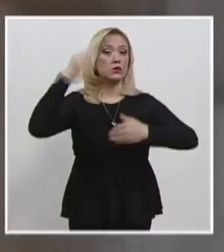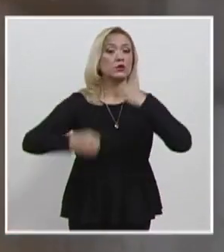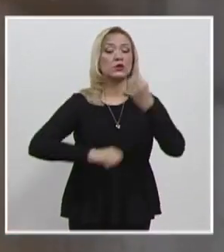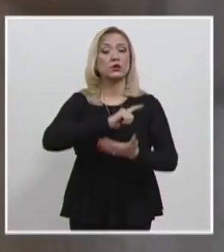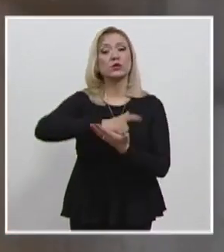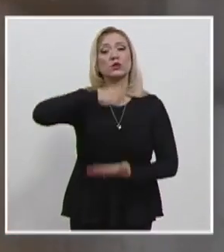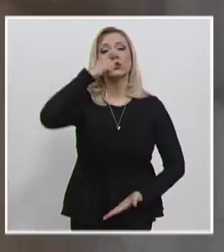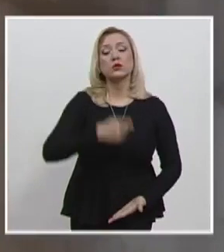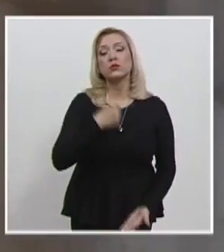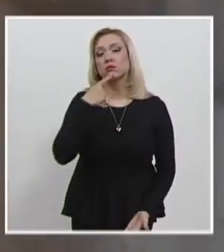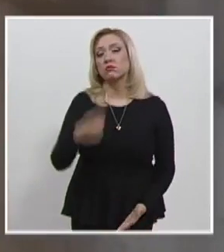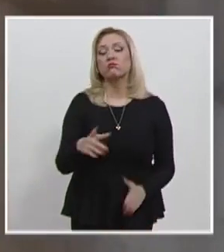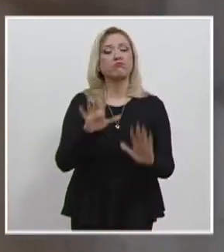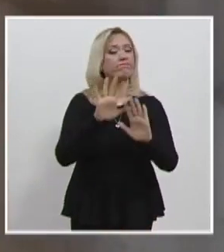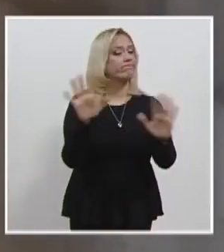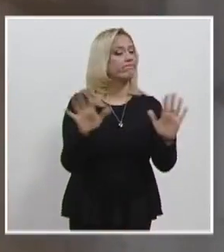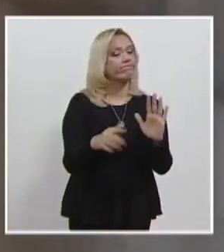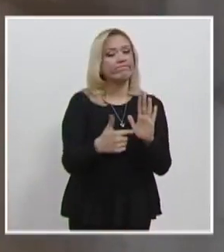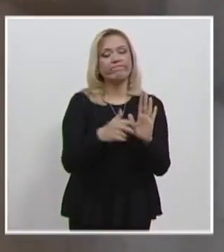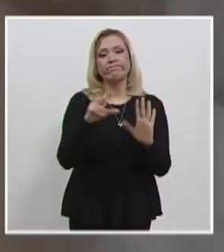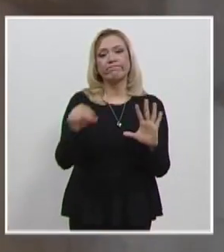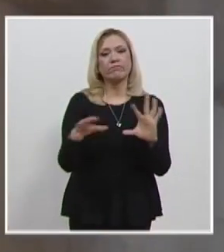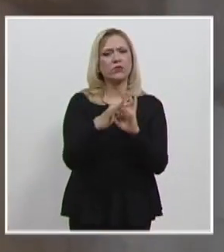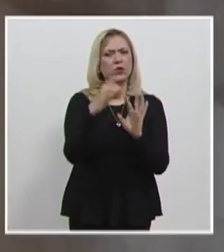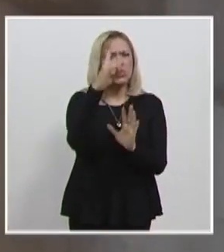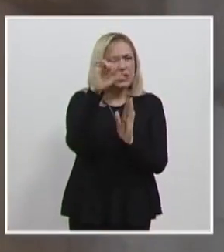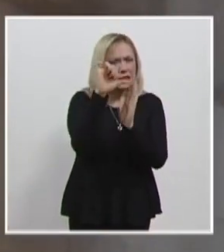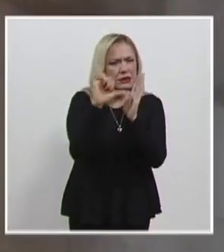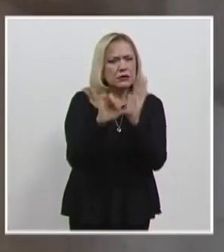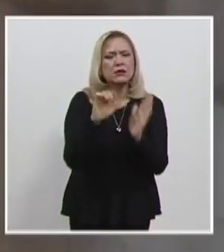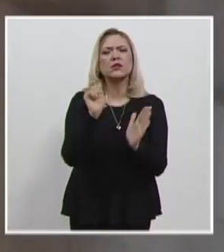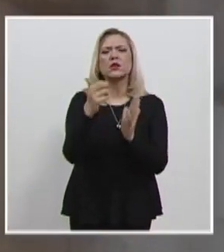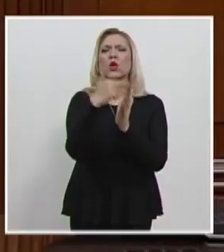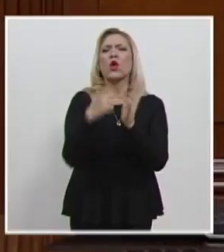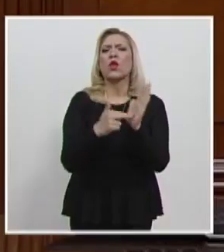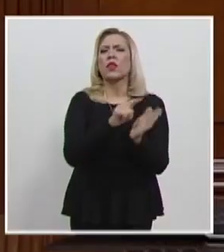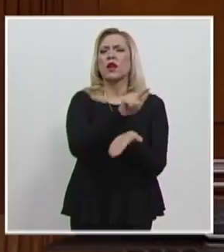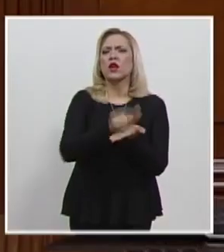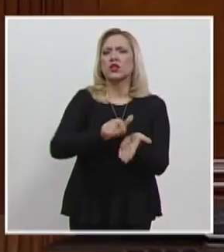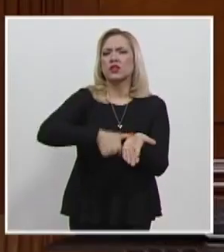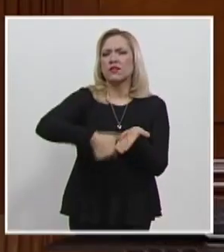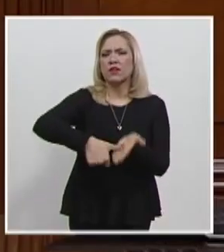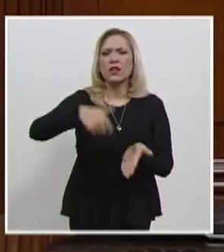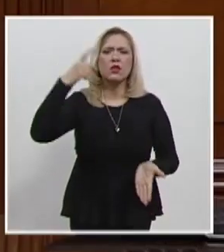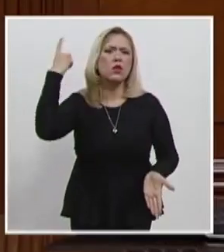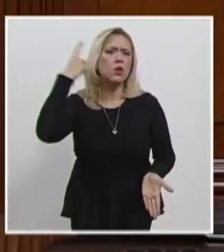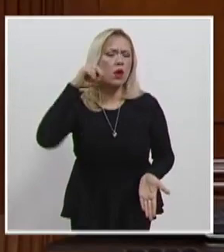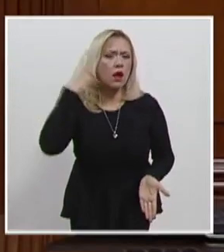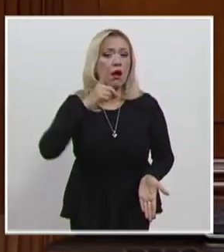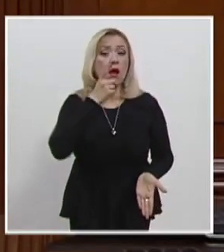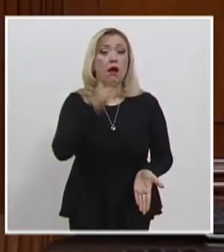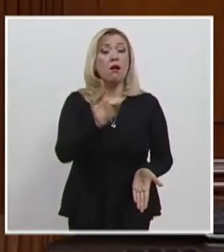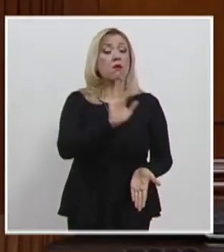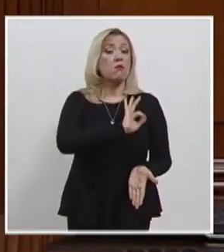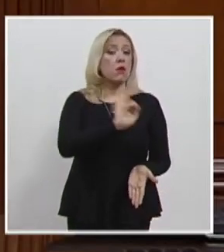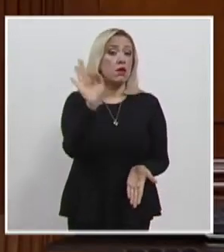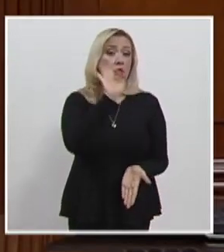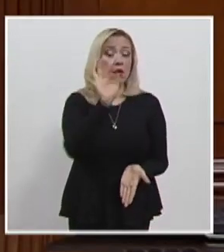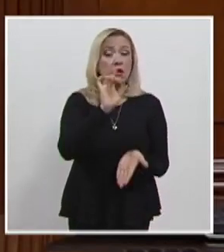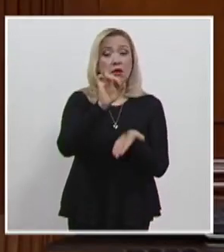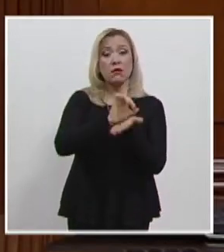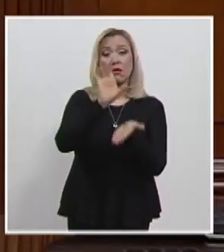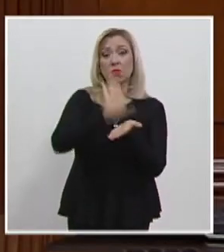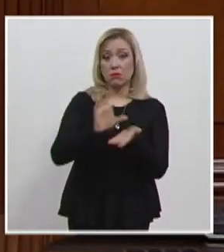justicia declaró la invalidez de parte de un artículo del código civil de Durango que establecía la posibilidad de que las personas con